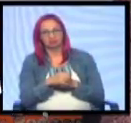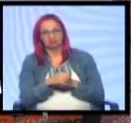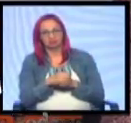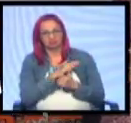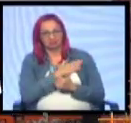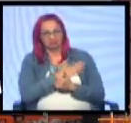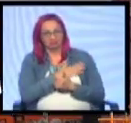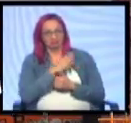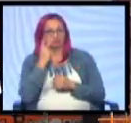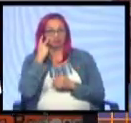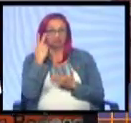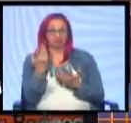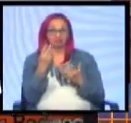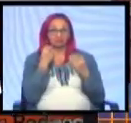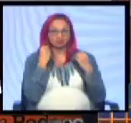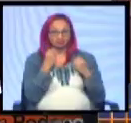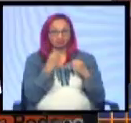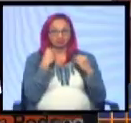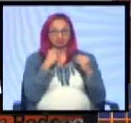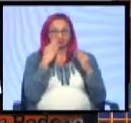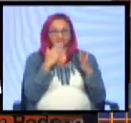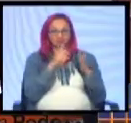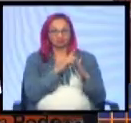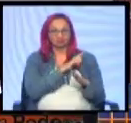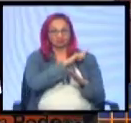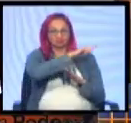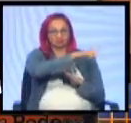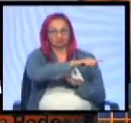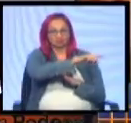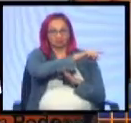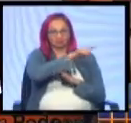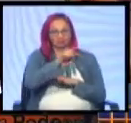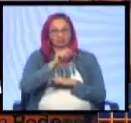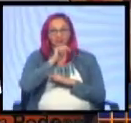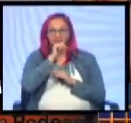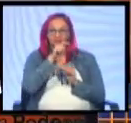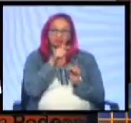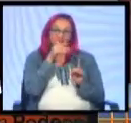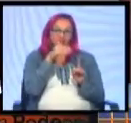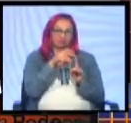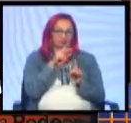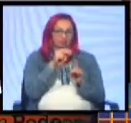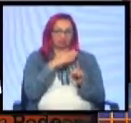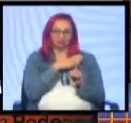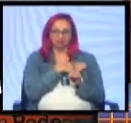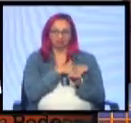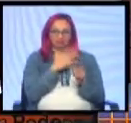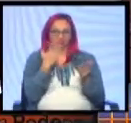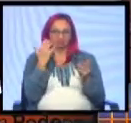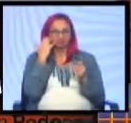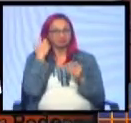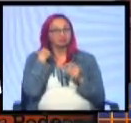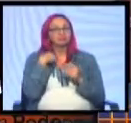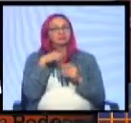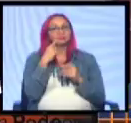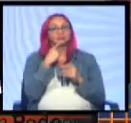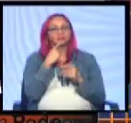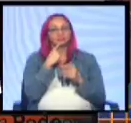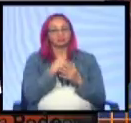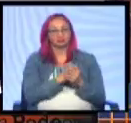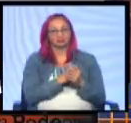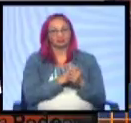Nos lamentamos de ver que muchos vendedores de lotería, de esos que no son tan fieles, lamentablemente, que así lo tengo que